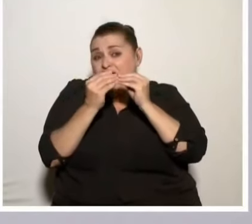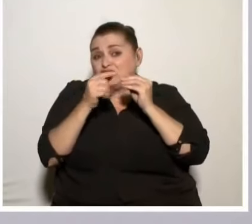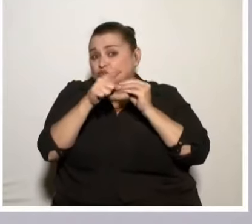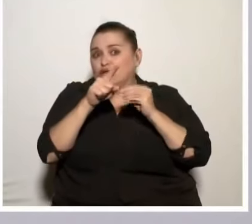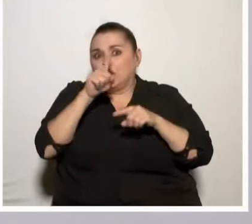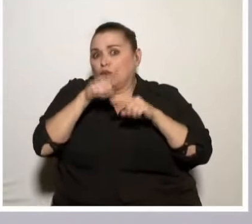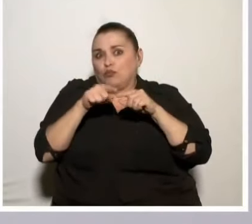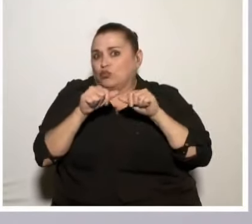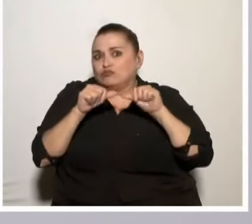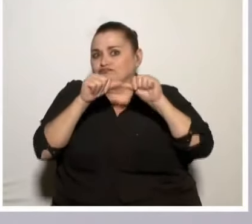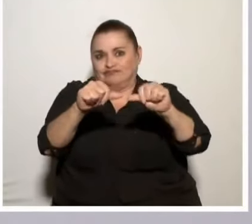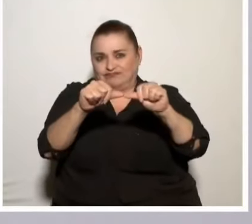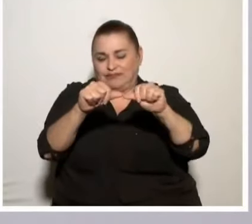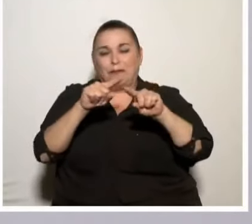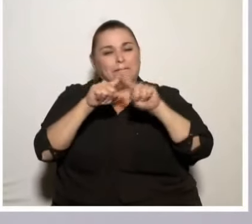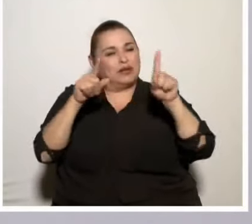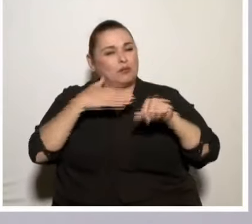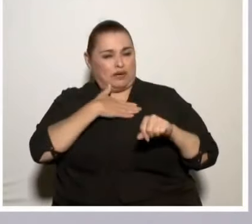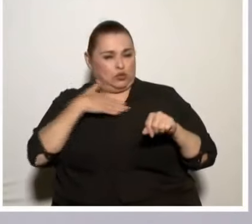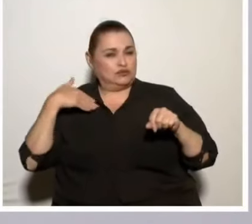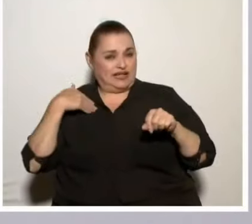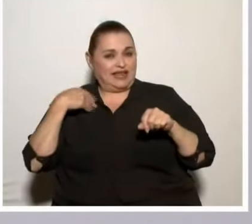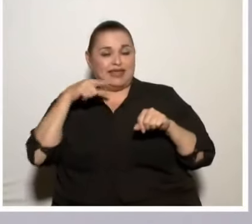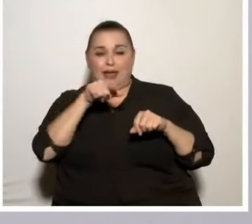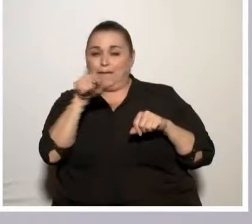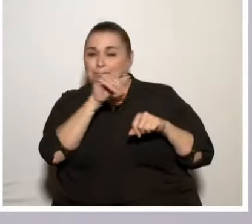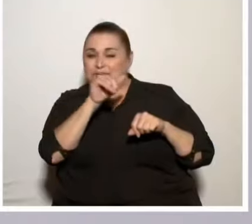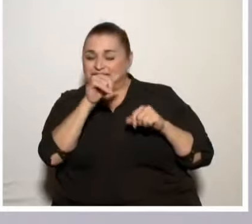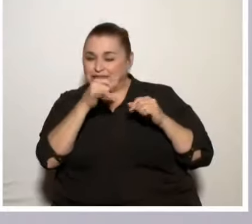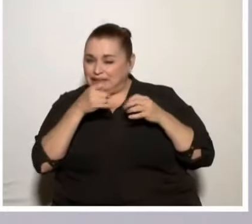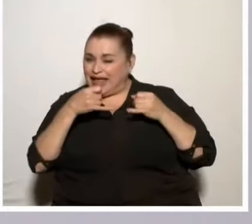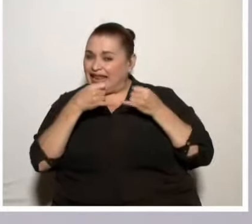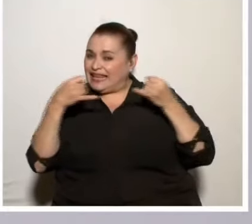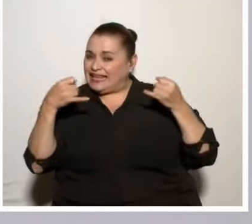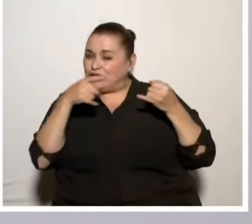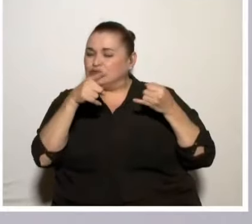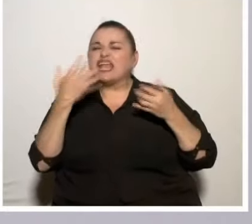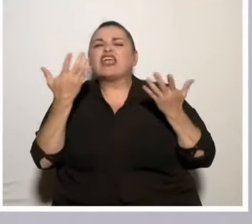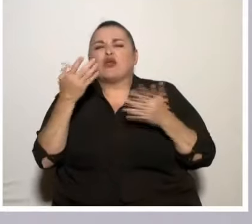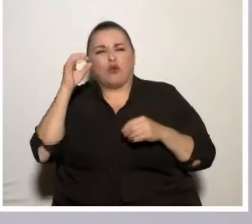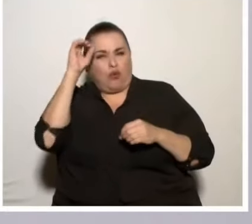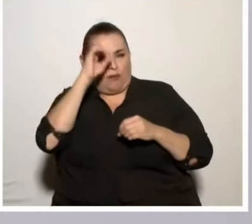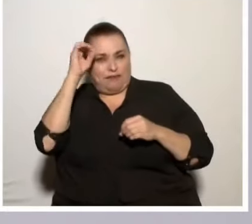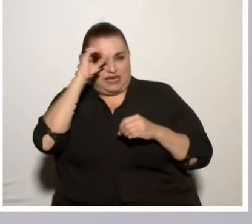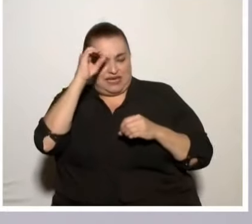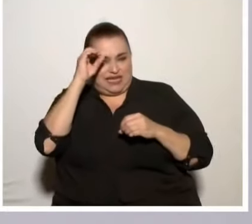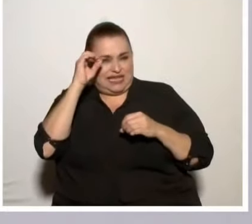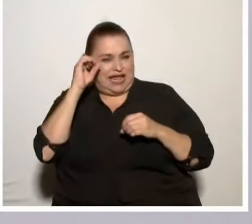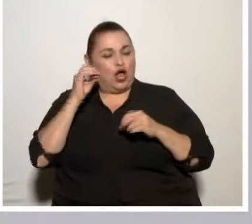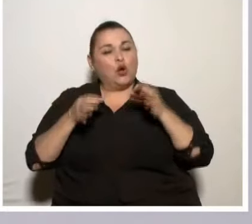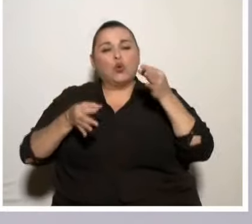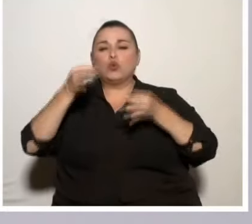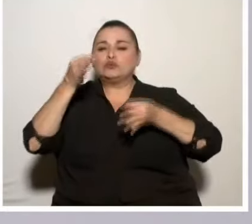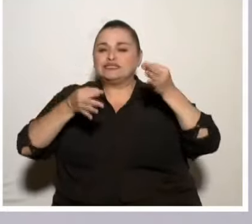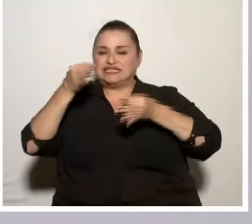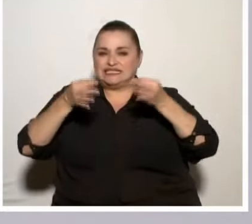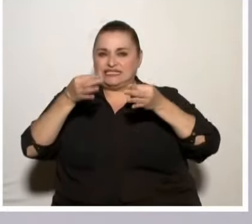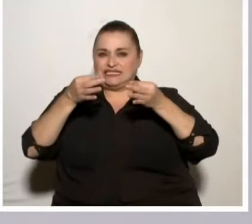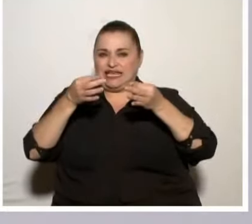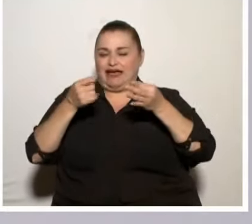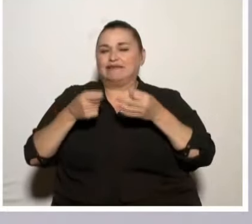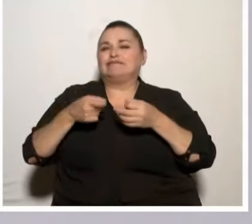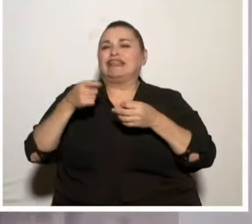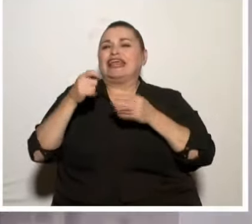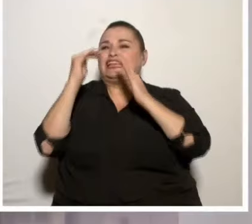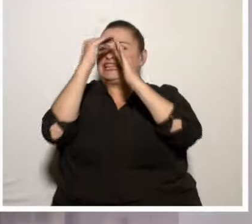de su campo, pero me gustaría en esta misma línea saber qué opina usted sobre la justicia tributaria.